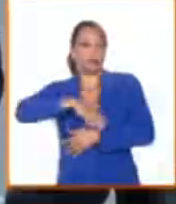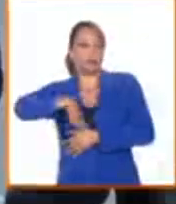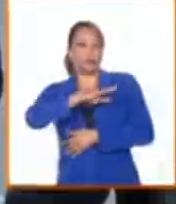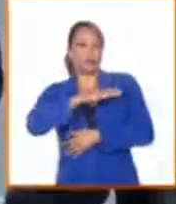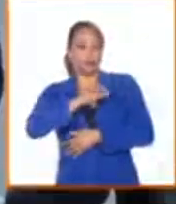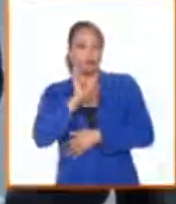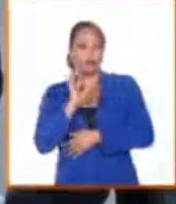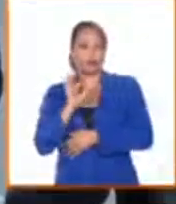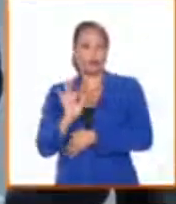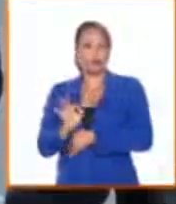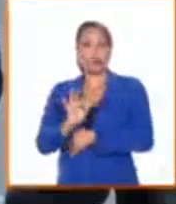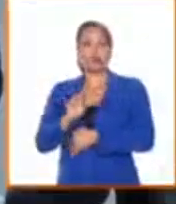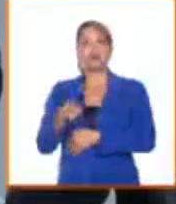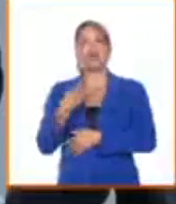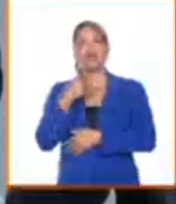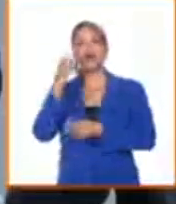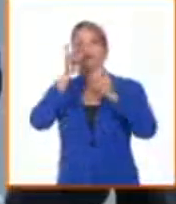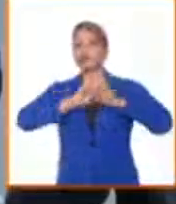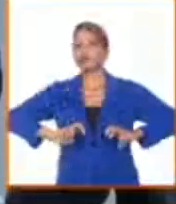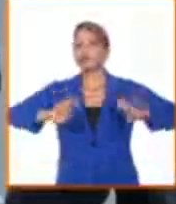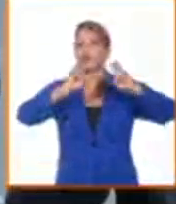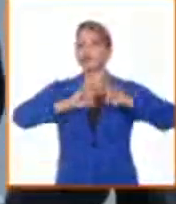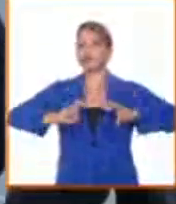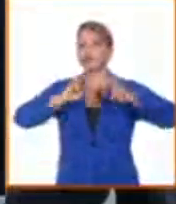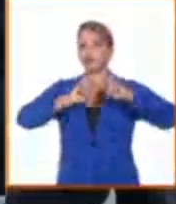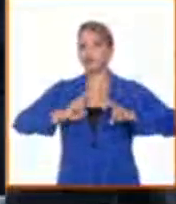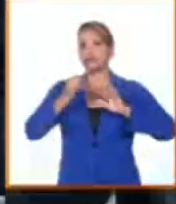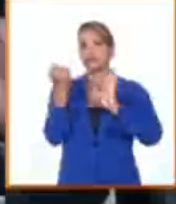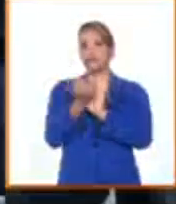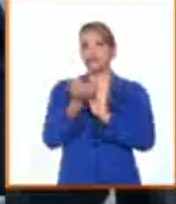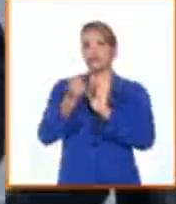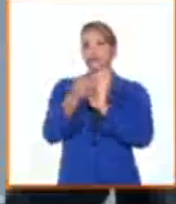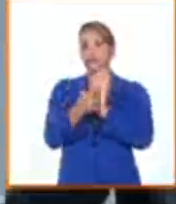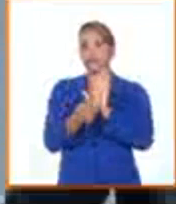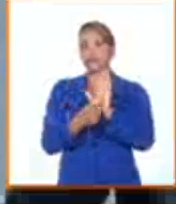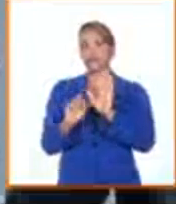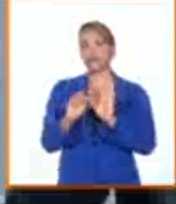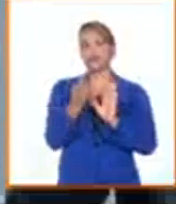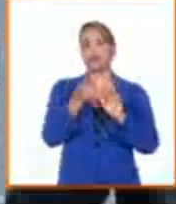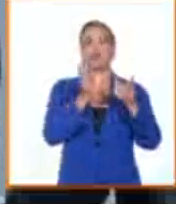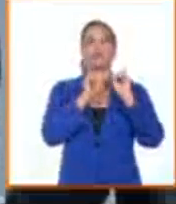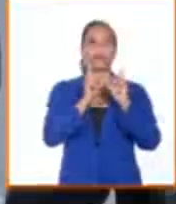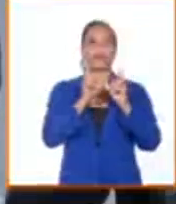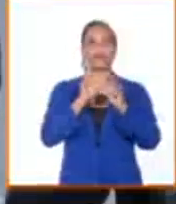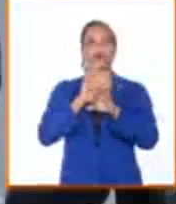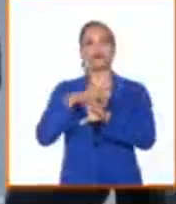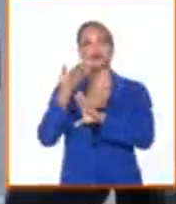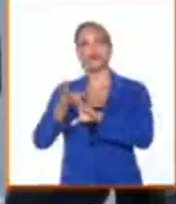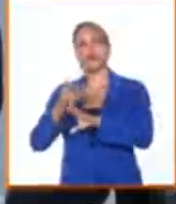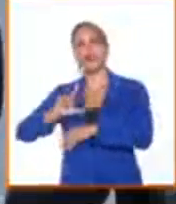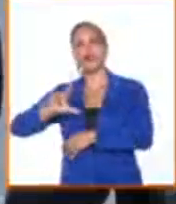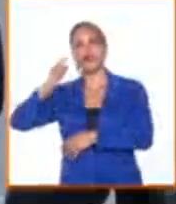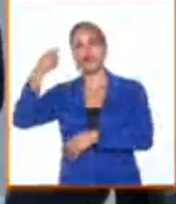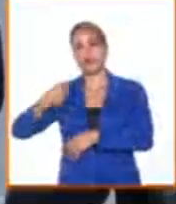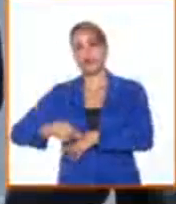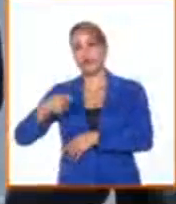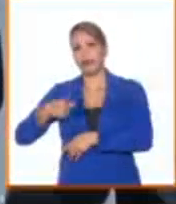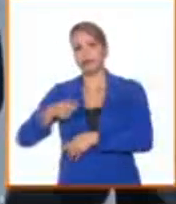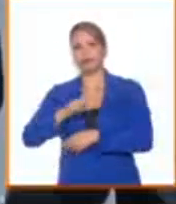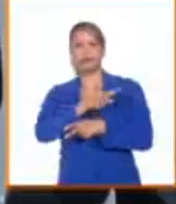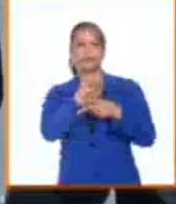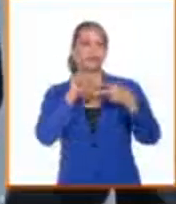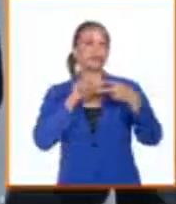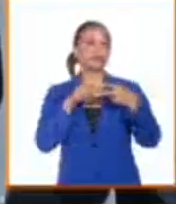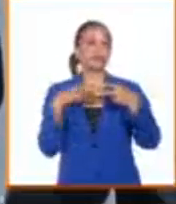ejecución, en el estudio, en la investigación, en la conceptualización primero de la política y después de la ley. Y en segundo